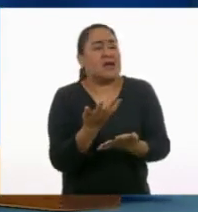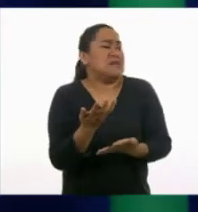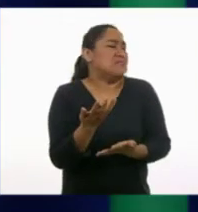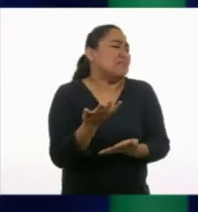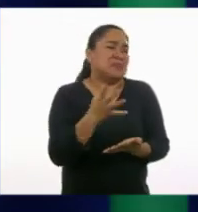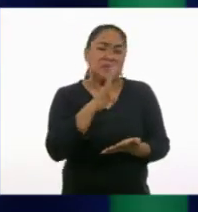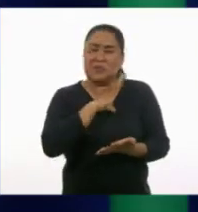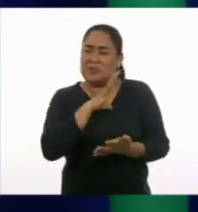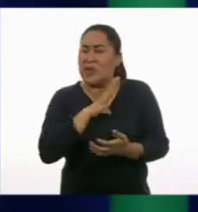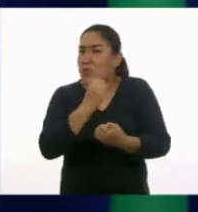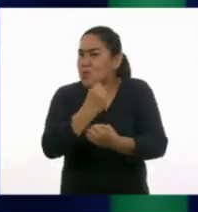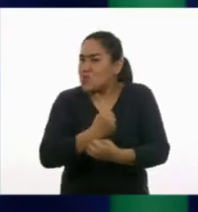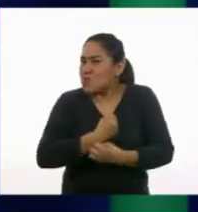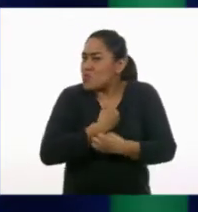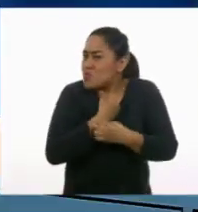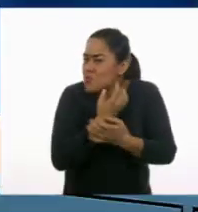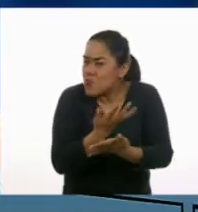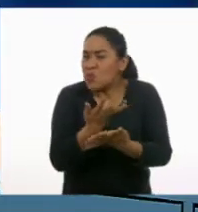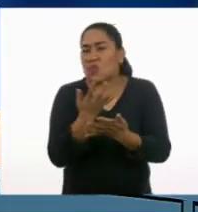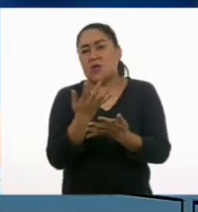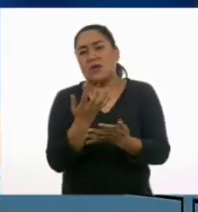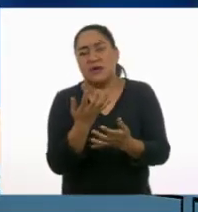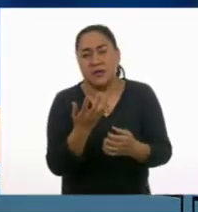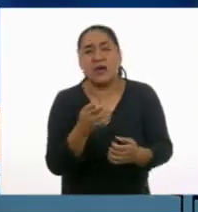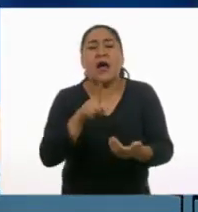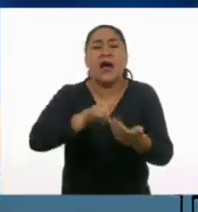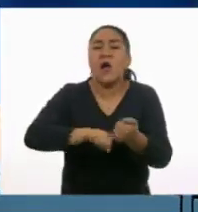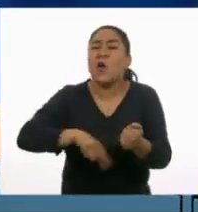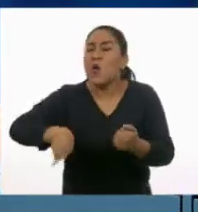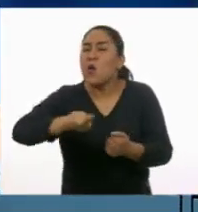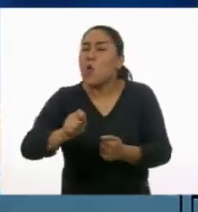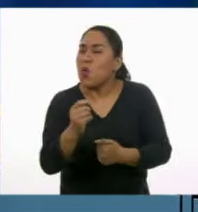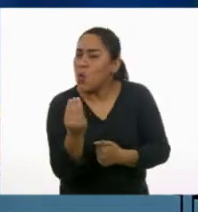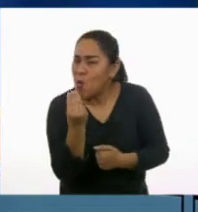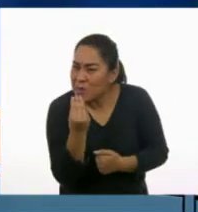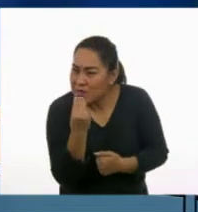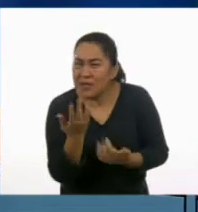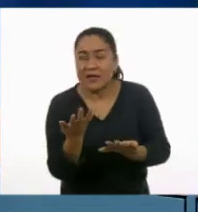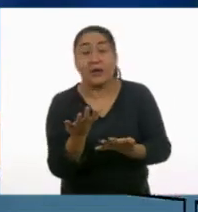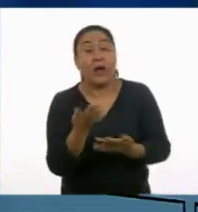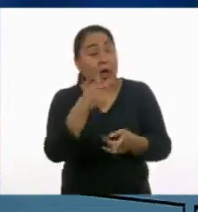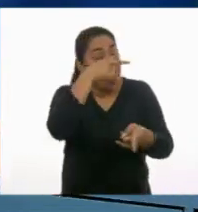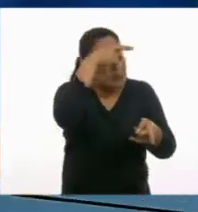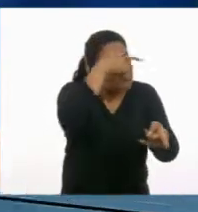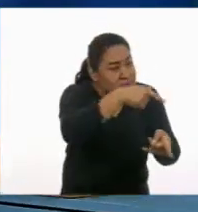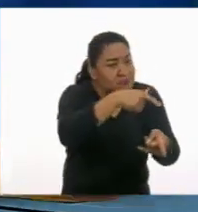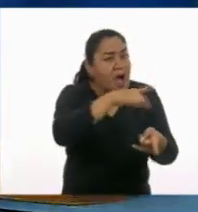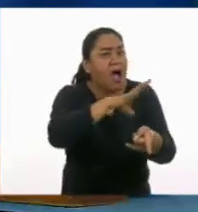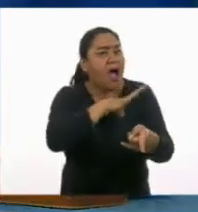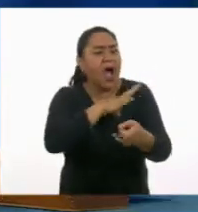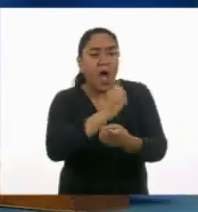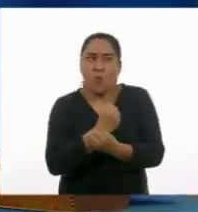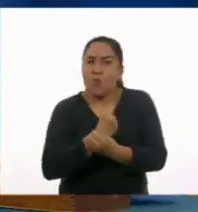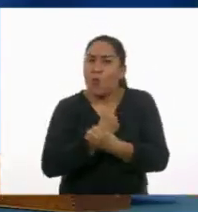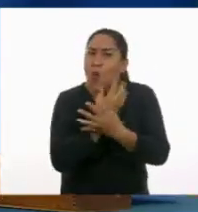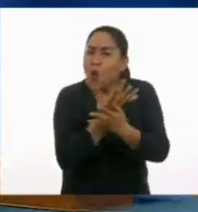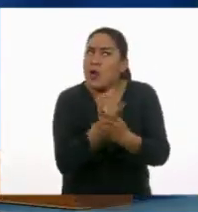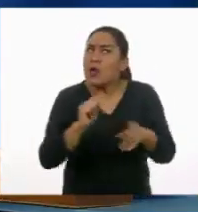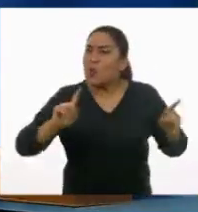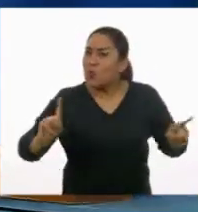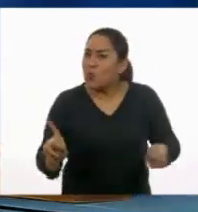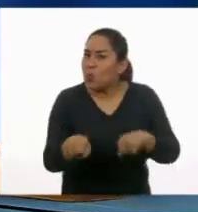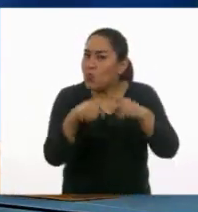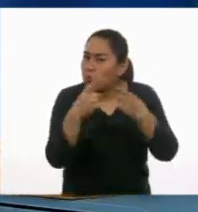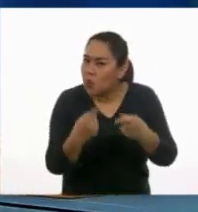hay poesía en la comida, hay poesía en la música, en